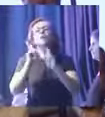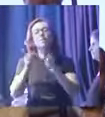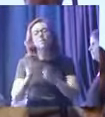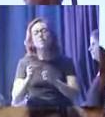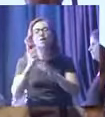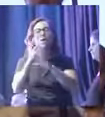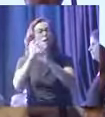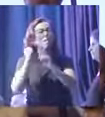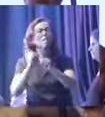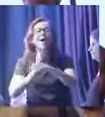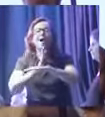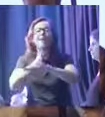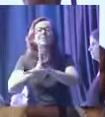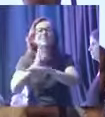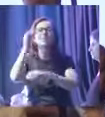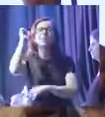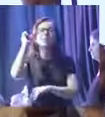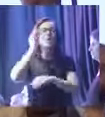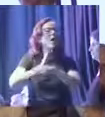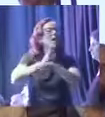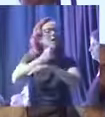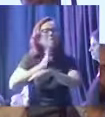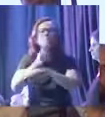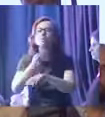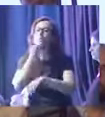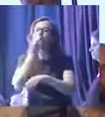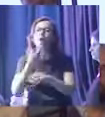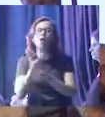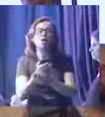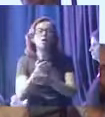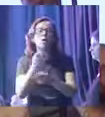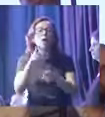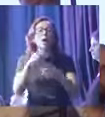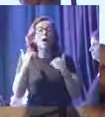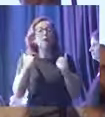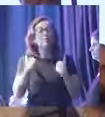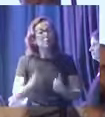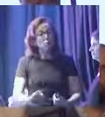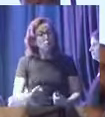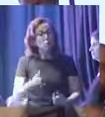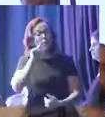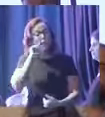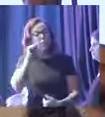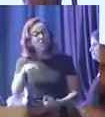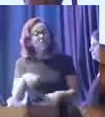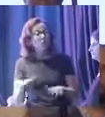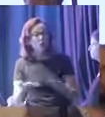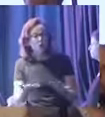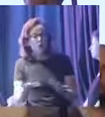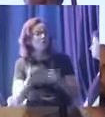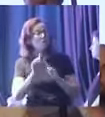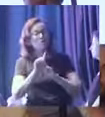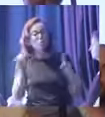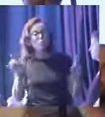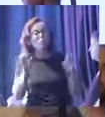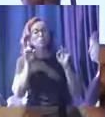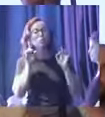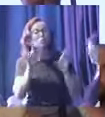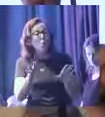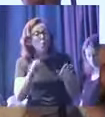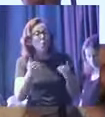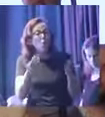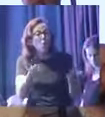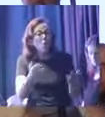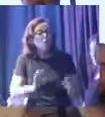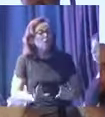accesible. Y porque la actitud Montevideo también no es solamente para